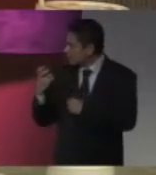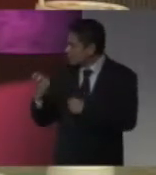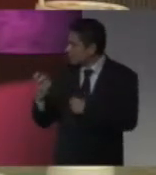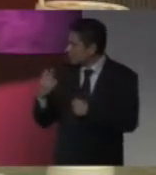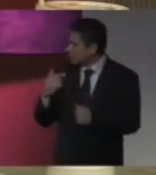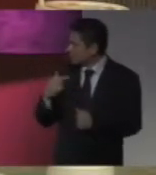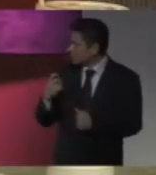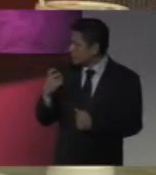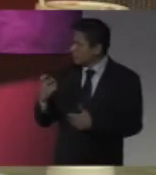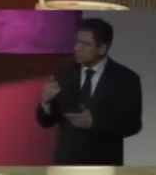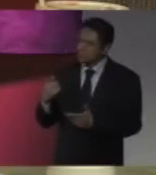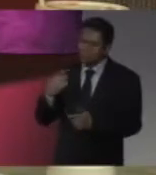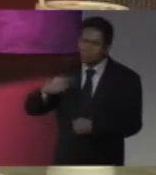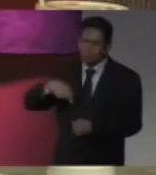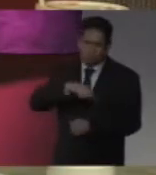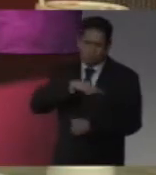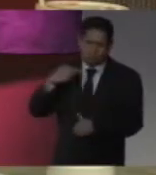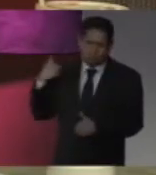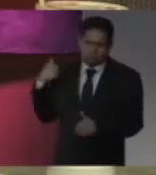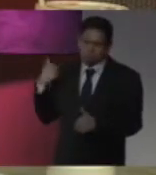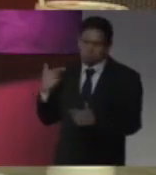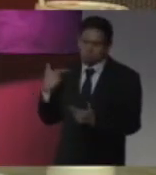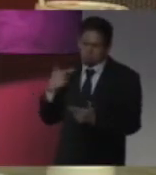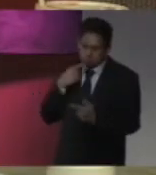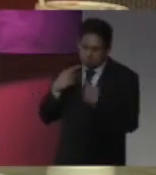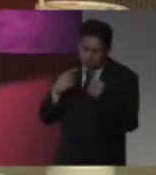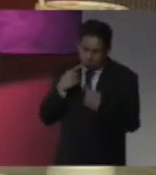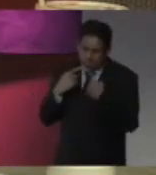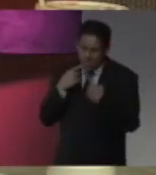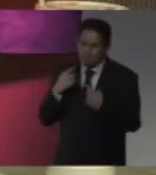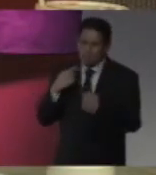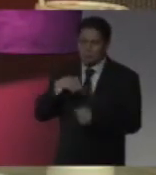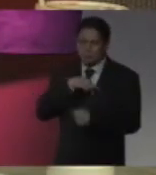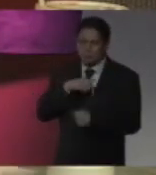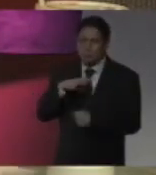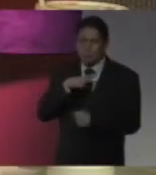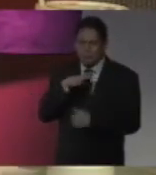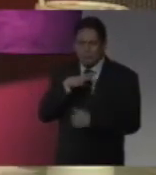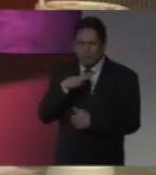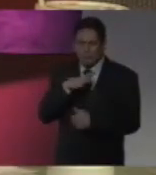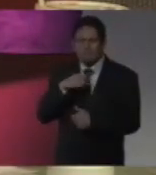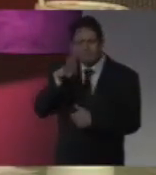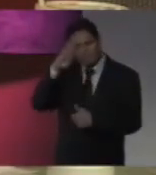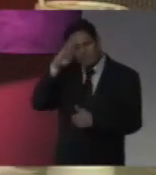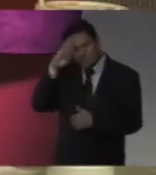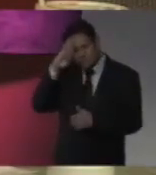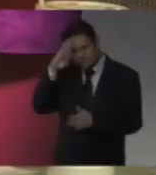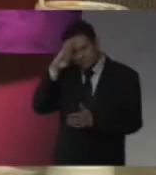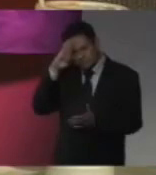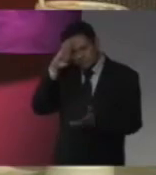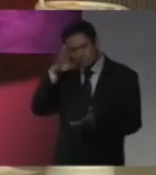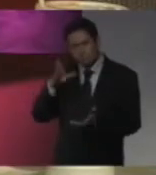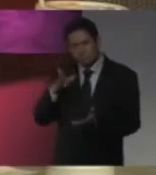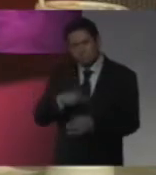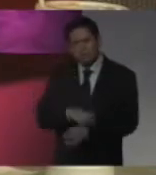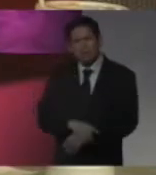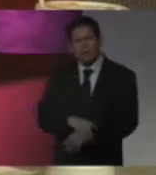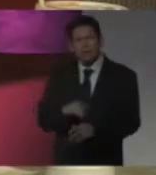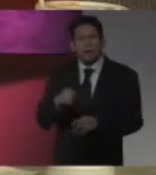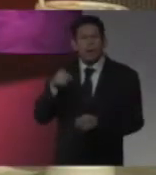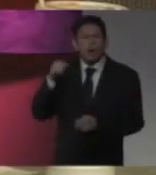continuación de un diálogo que traemos informal y formalmente, en el sentido de pensar si siguen siendo